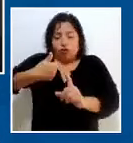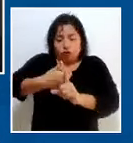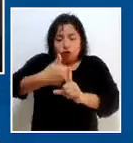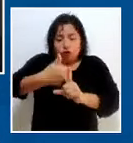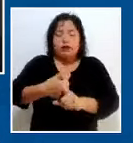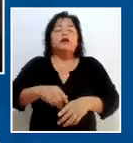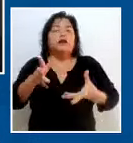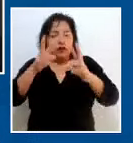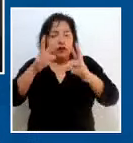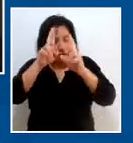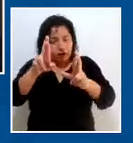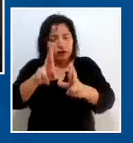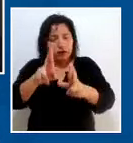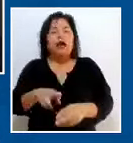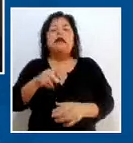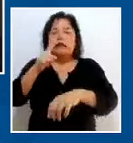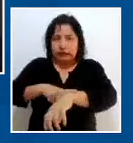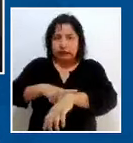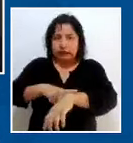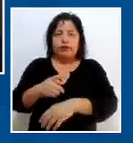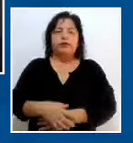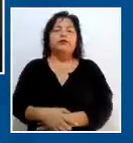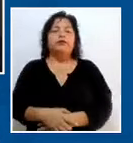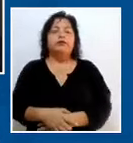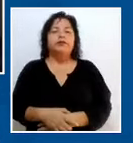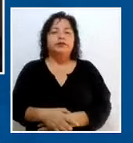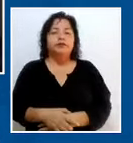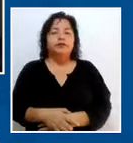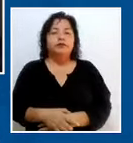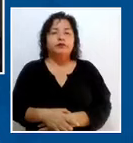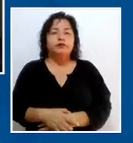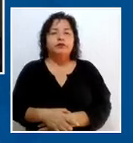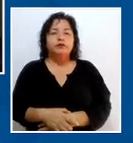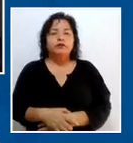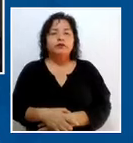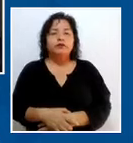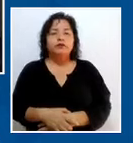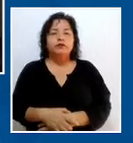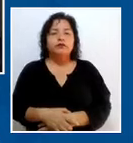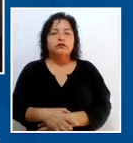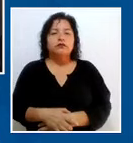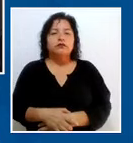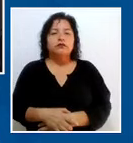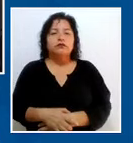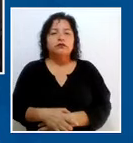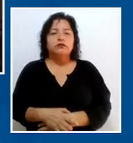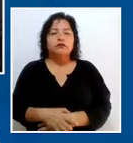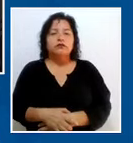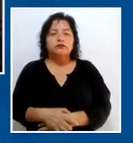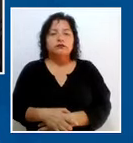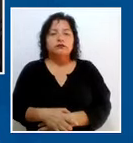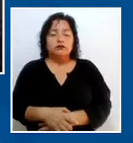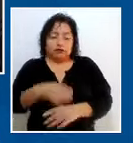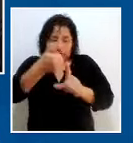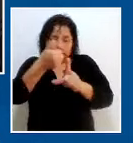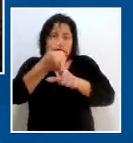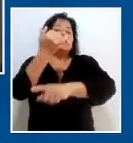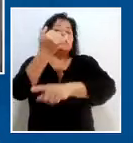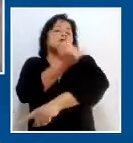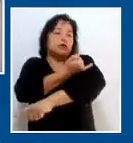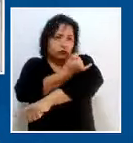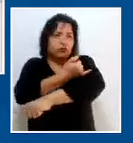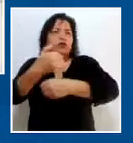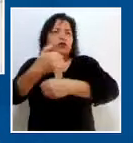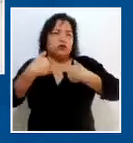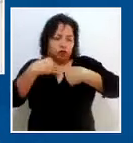¿no? Y La siempre entidad, la entidad justificar. establece, la entidad establece, digamos, el plazo adicional. Exacto, no existe un